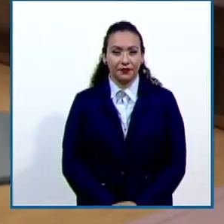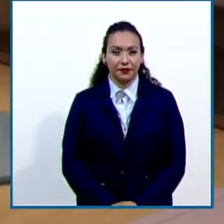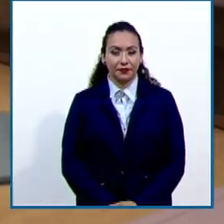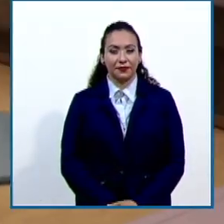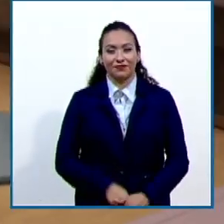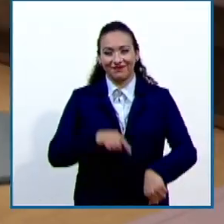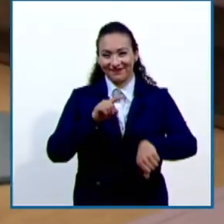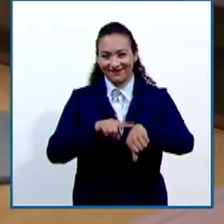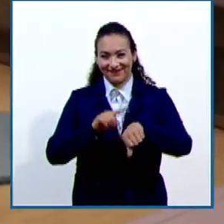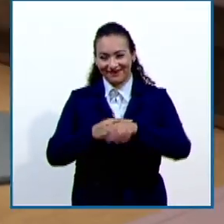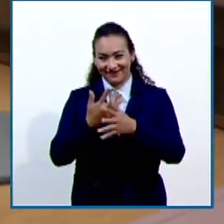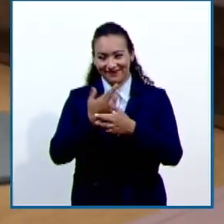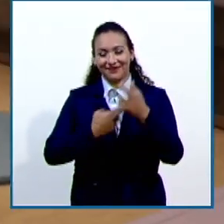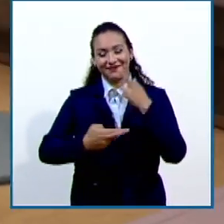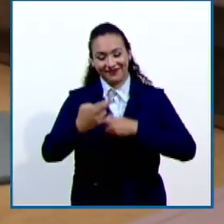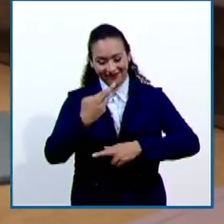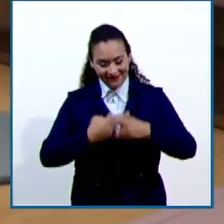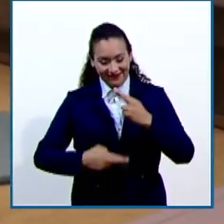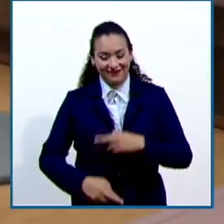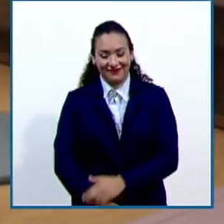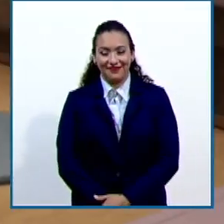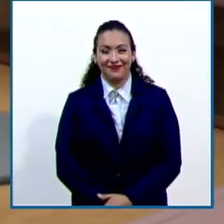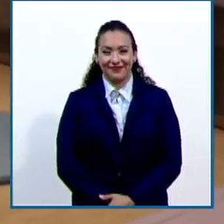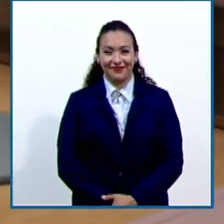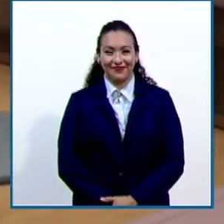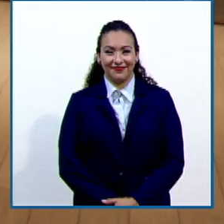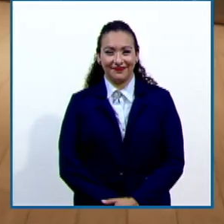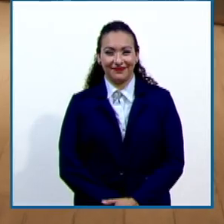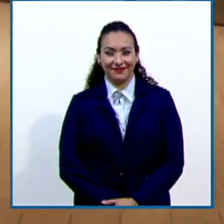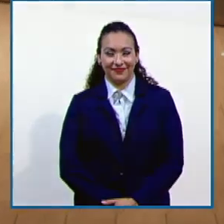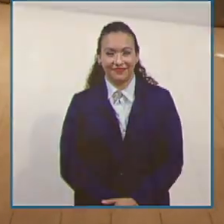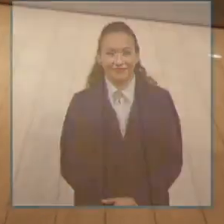Es momento de hacer una breve pausa y continuamos con más noticias.